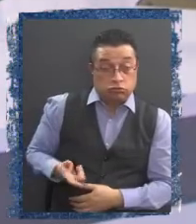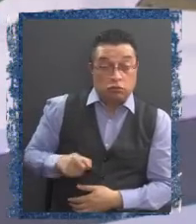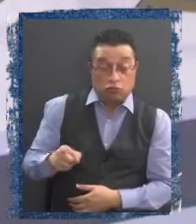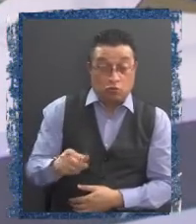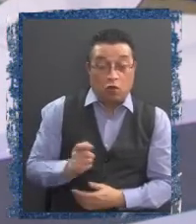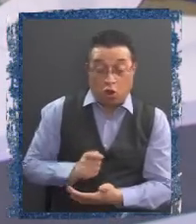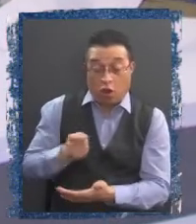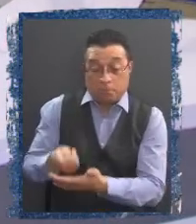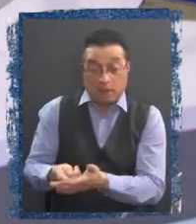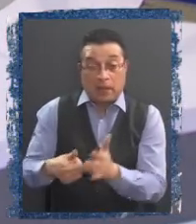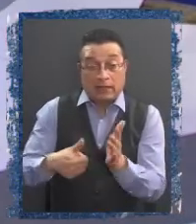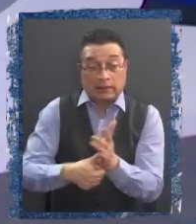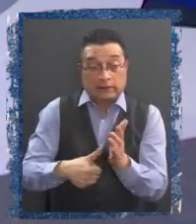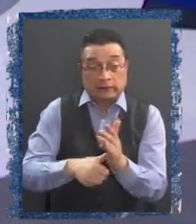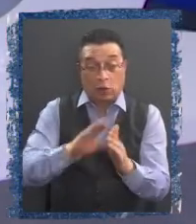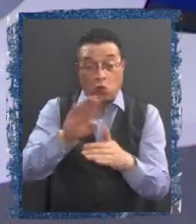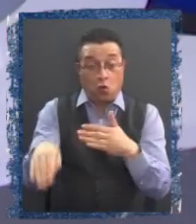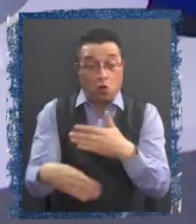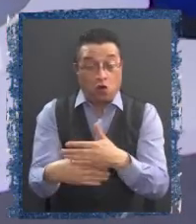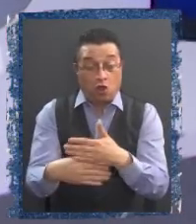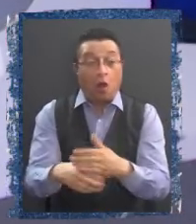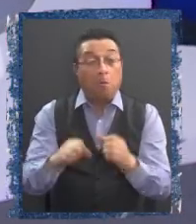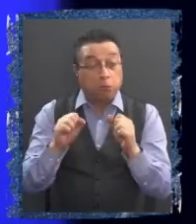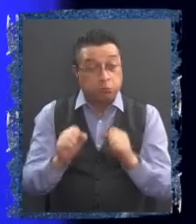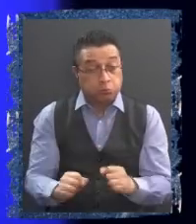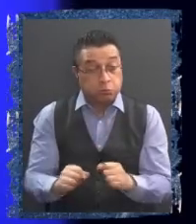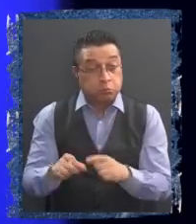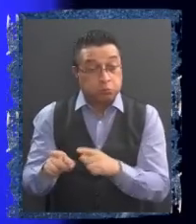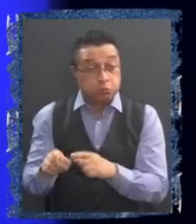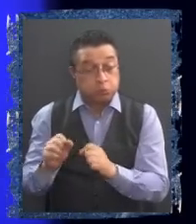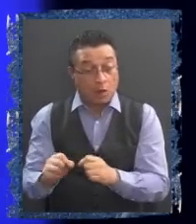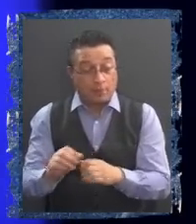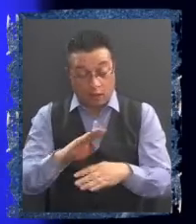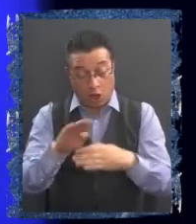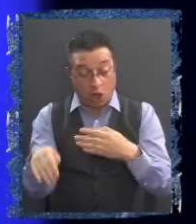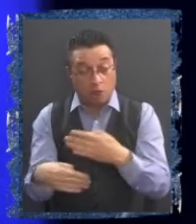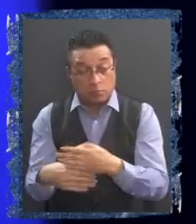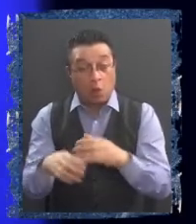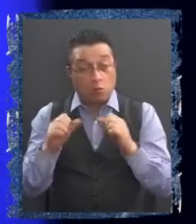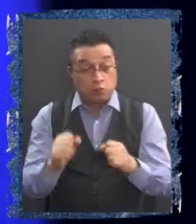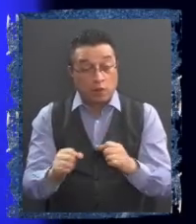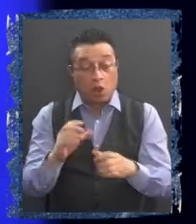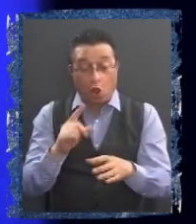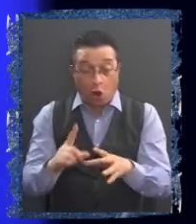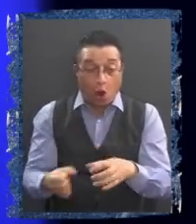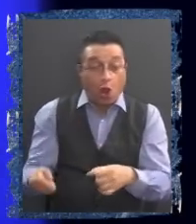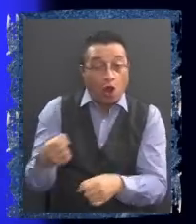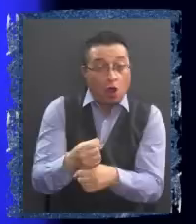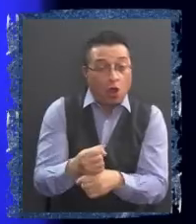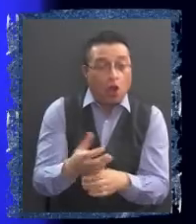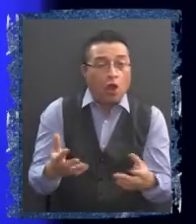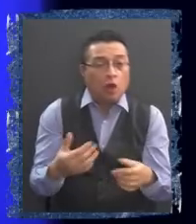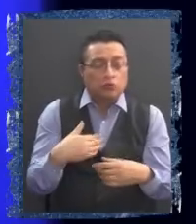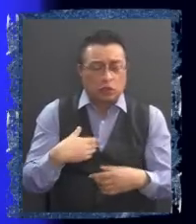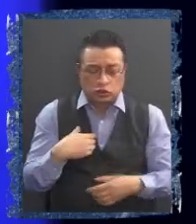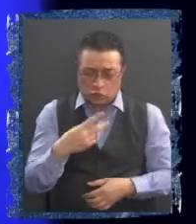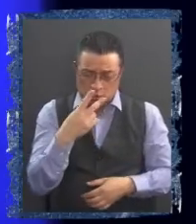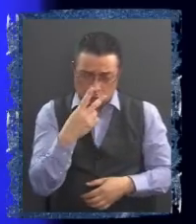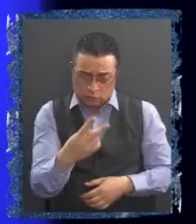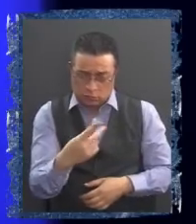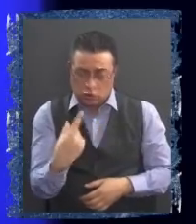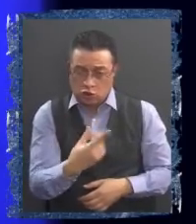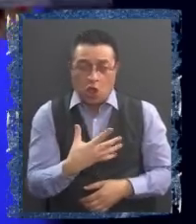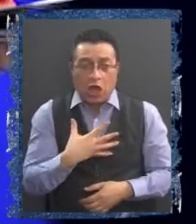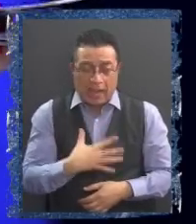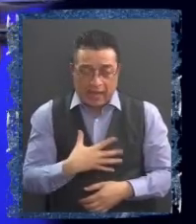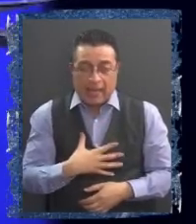compremos un seguro adicional. Puede ser complementario o sustitutivo, porque yo entiendo que si lo que queremos es